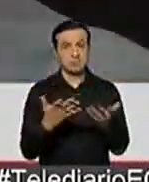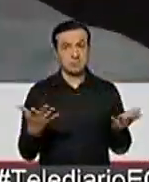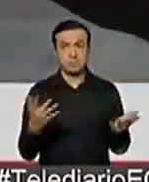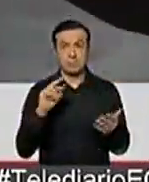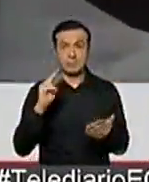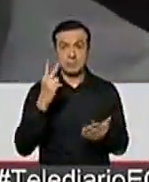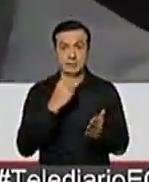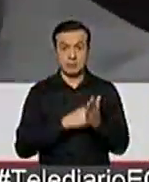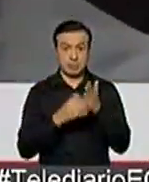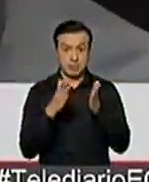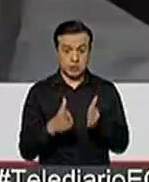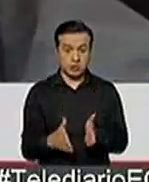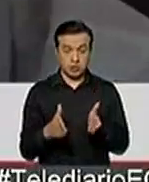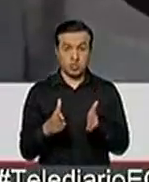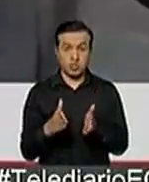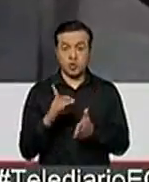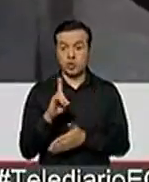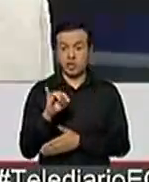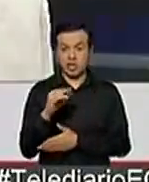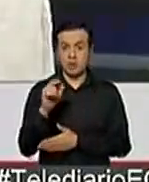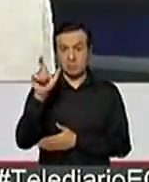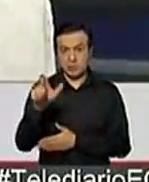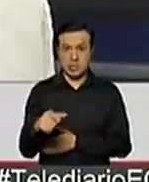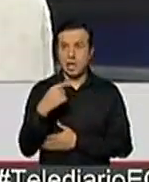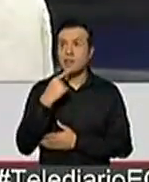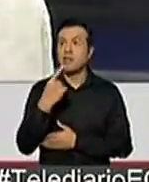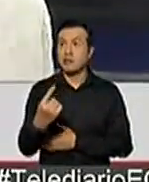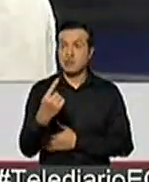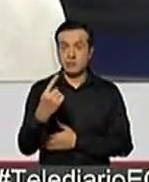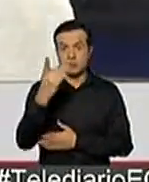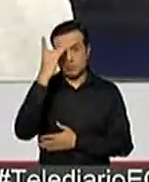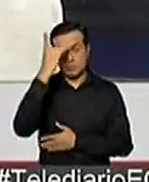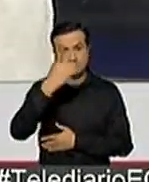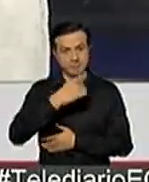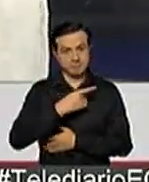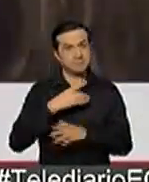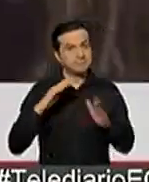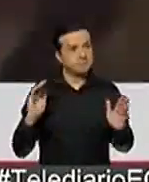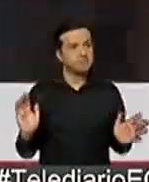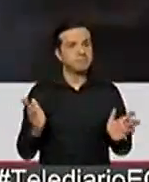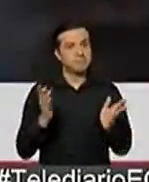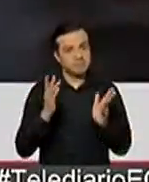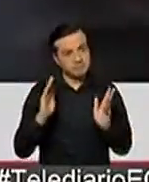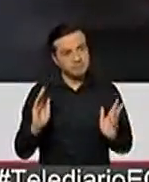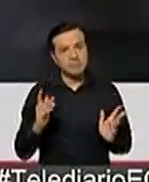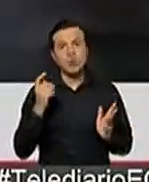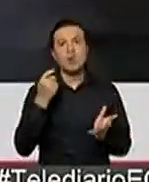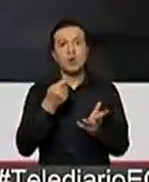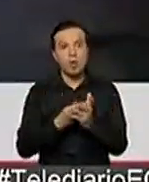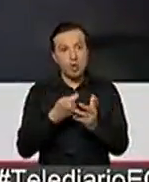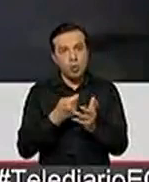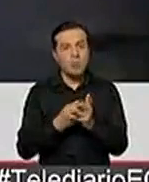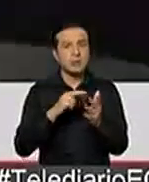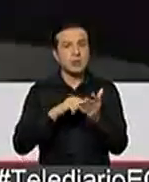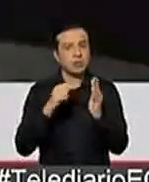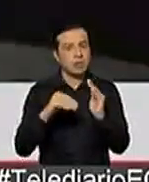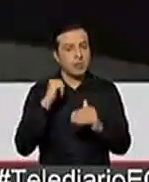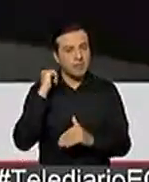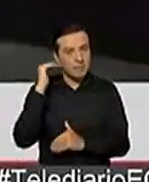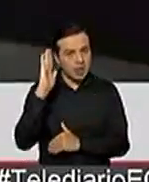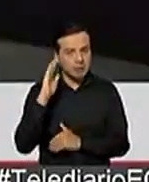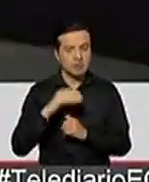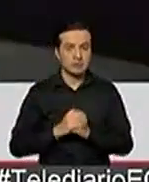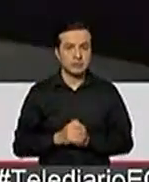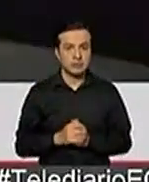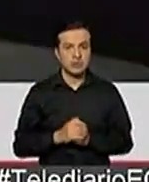El viceministro de Comercio Exterior, Diego Caicedo, detalla que esta decisión fomentará a la disminución de la brecha digital en el país. El Ecuador